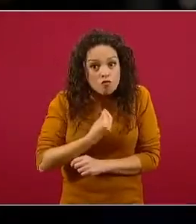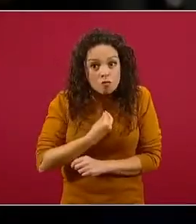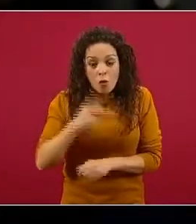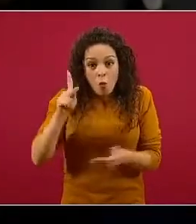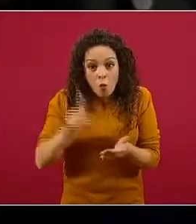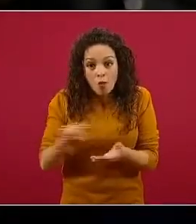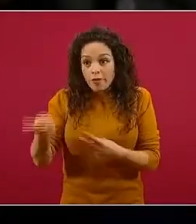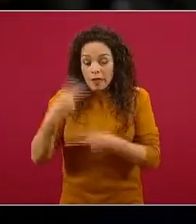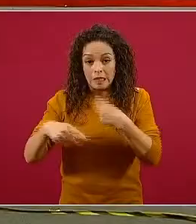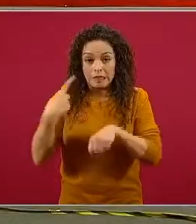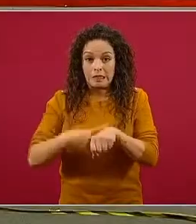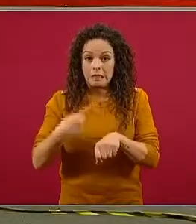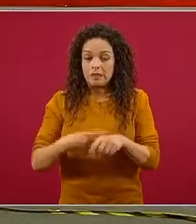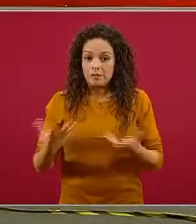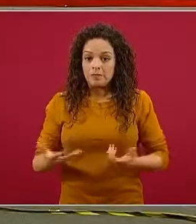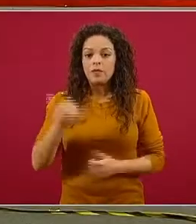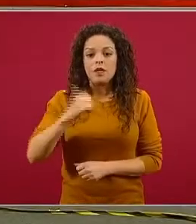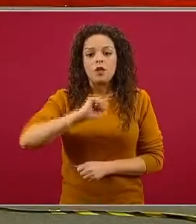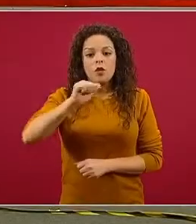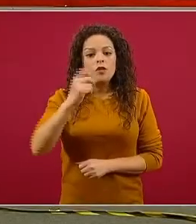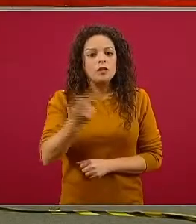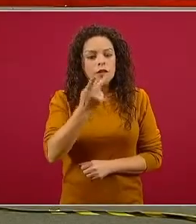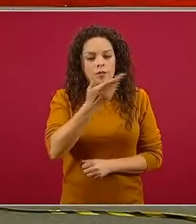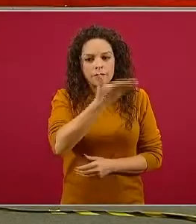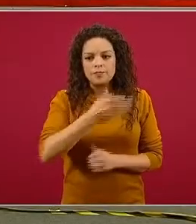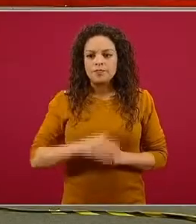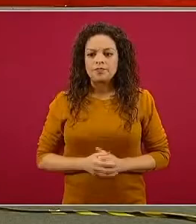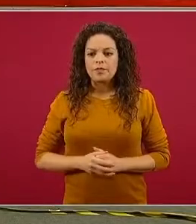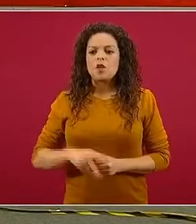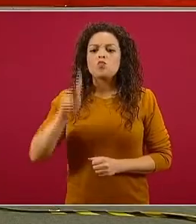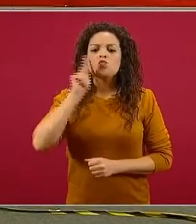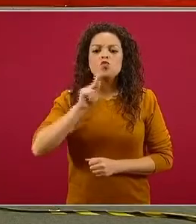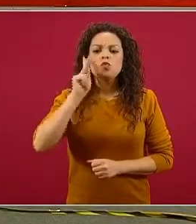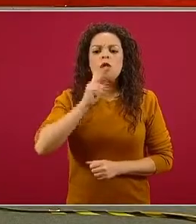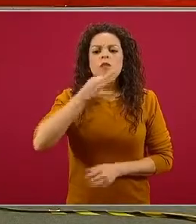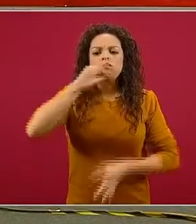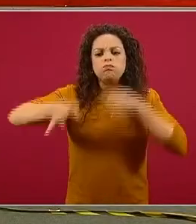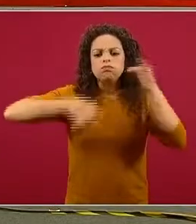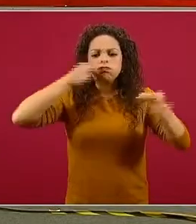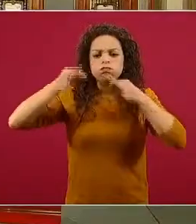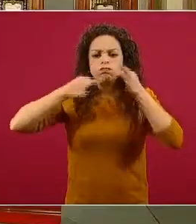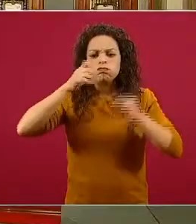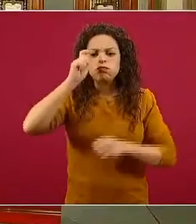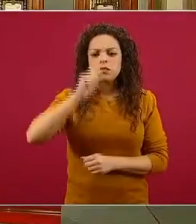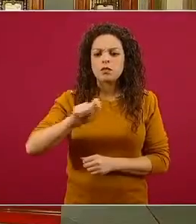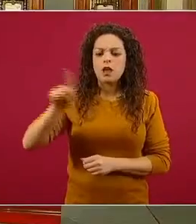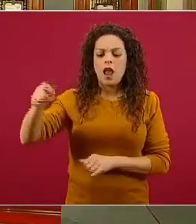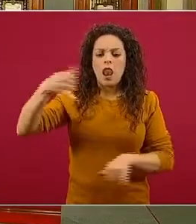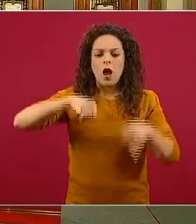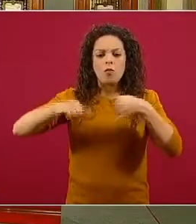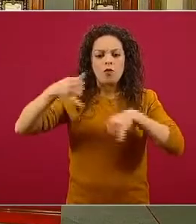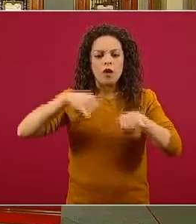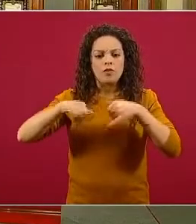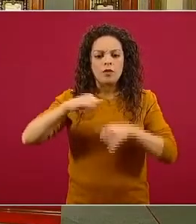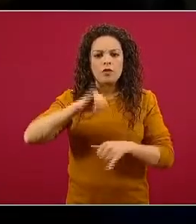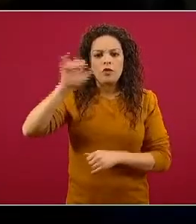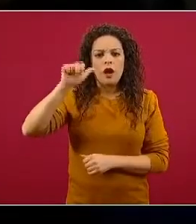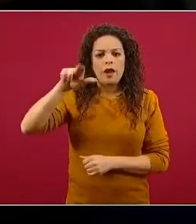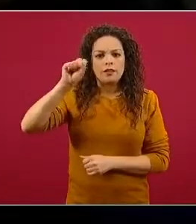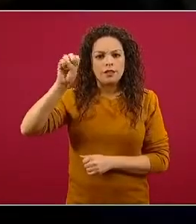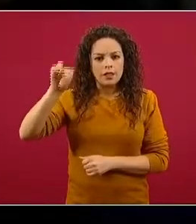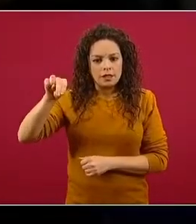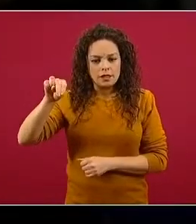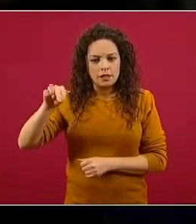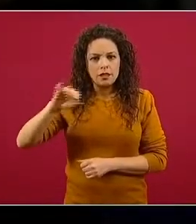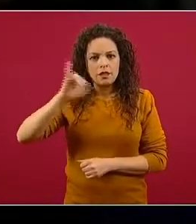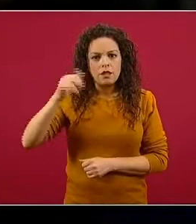me permite para usted, estas pruebas que ha anunciado el laboratorio Janssen y Johnson & Johnson